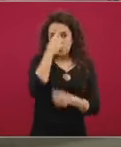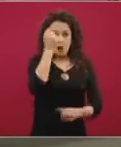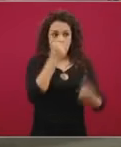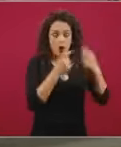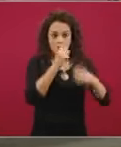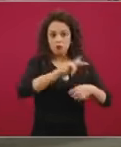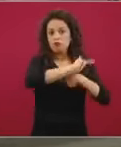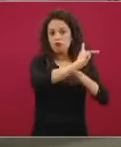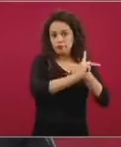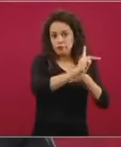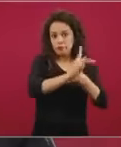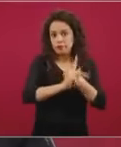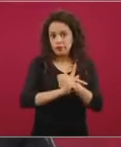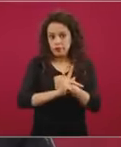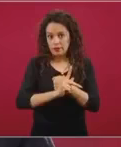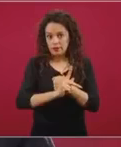epidémico.